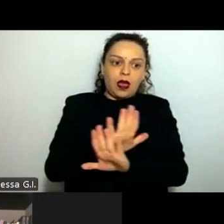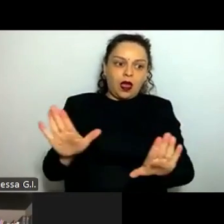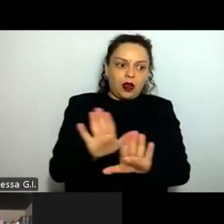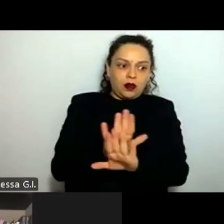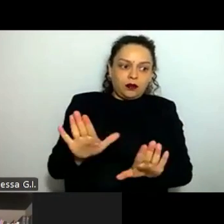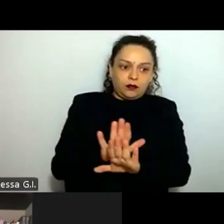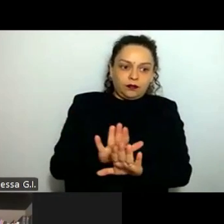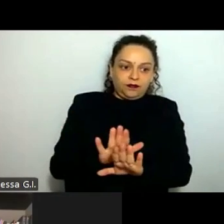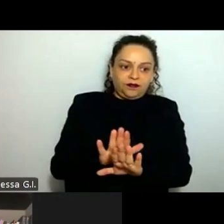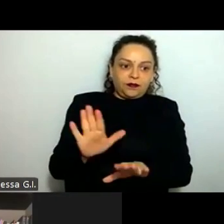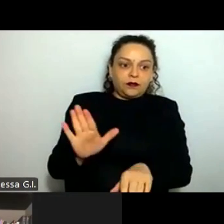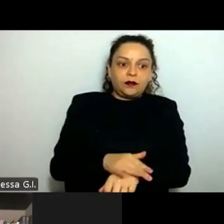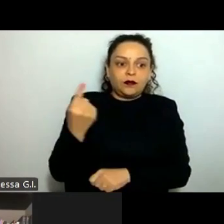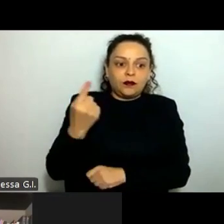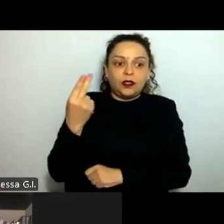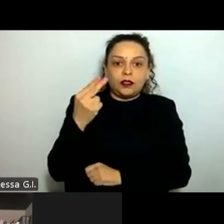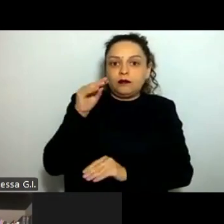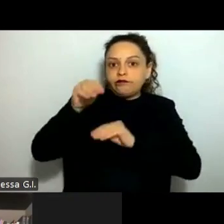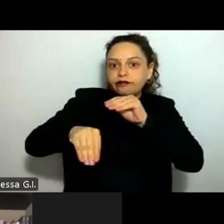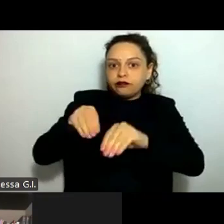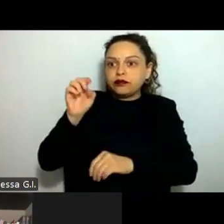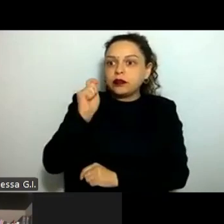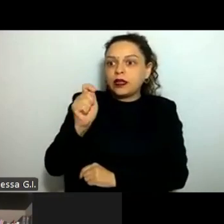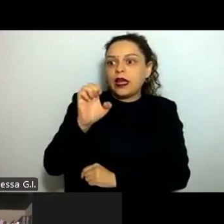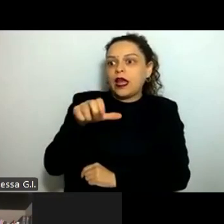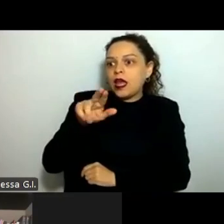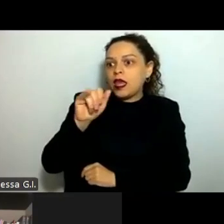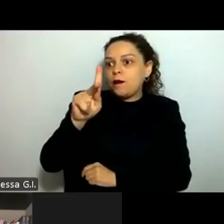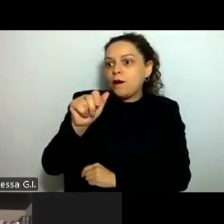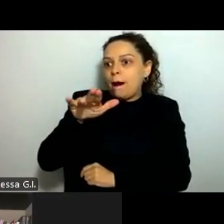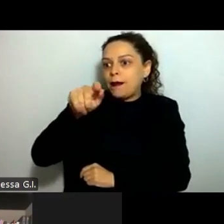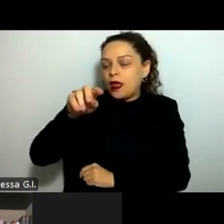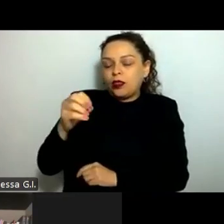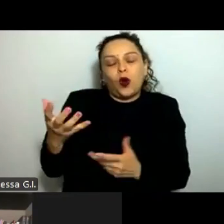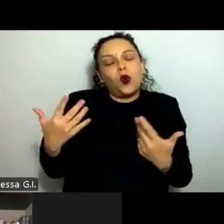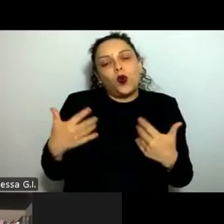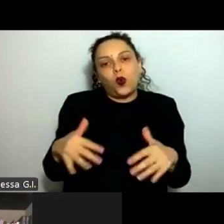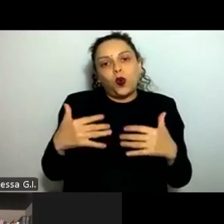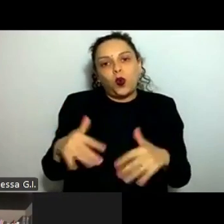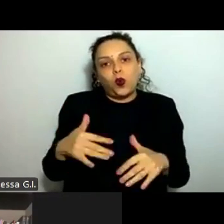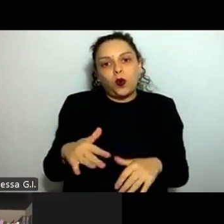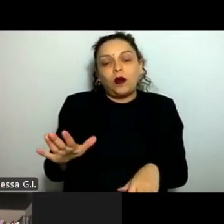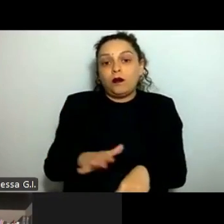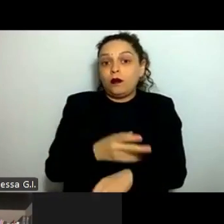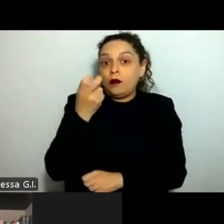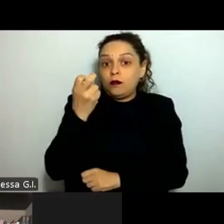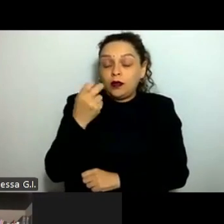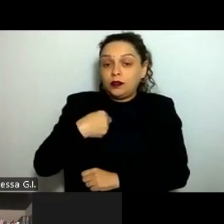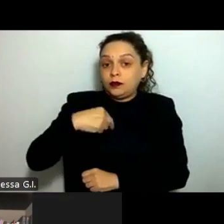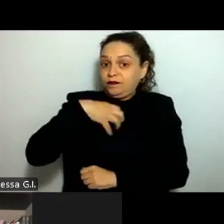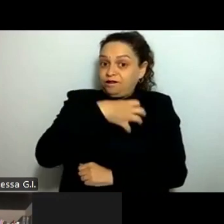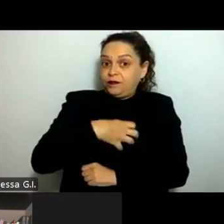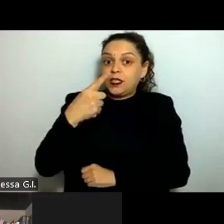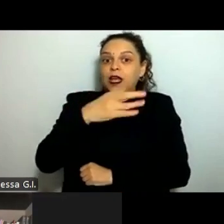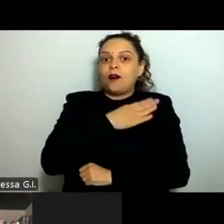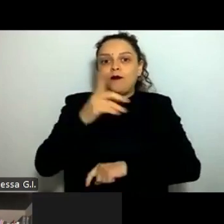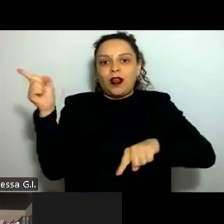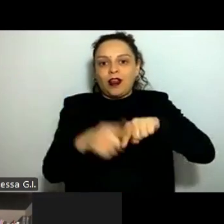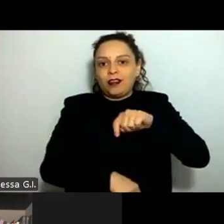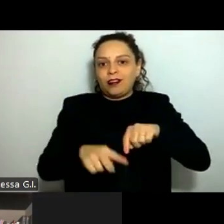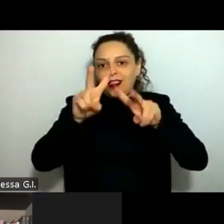equipamiento. Así es que festejamos el que se haya retirado el orden del día. Espero que